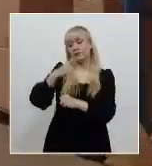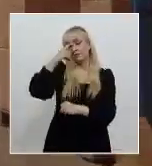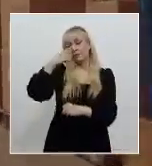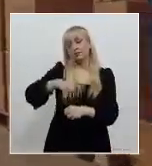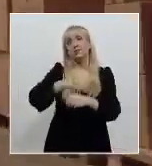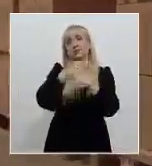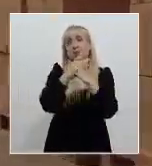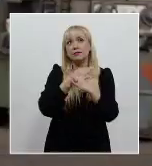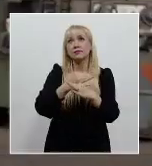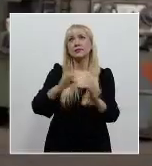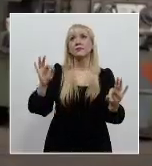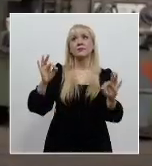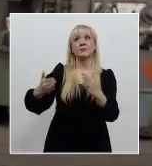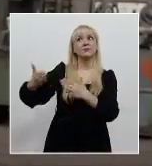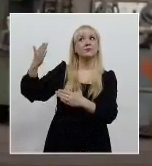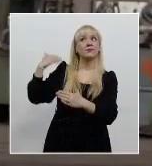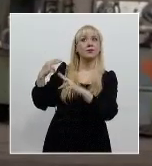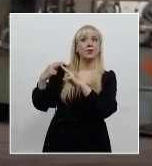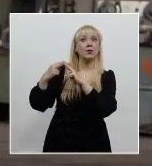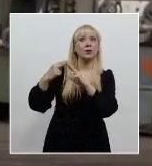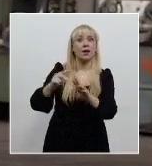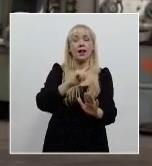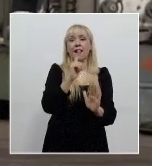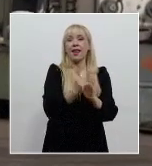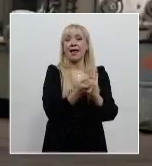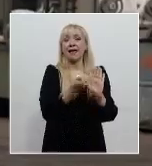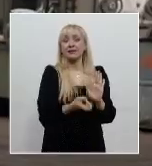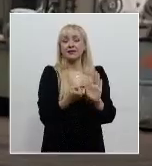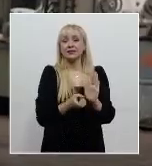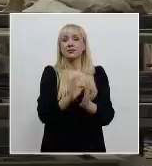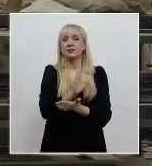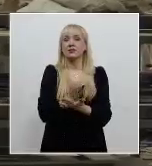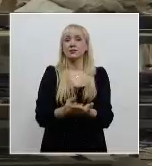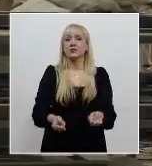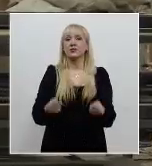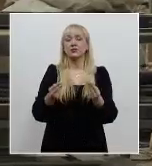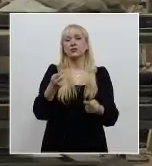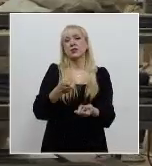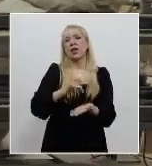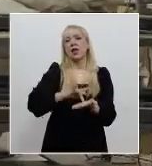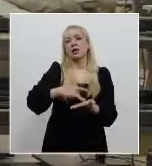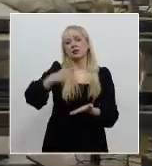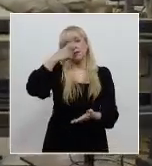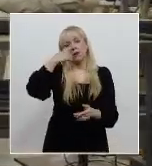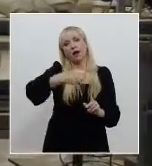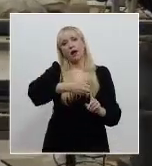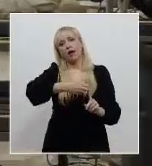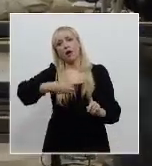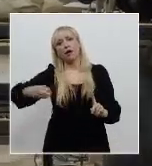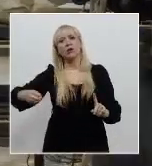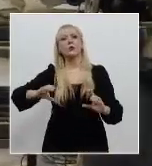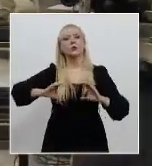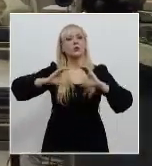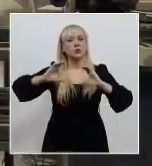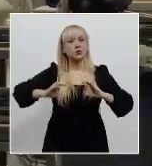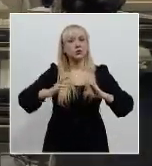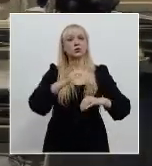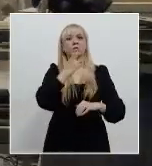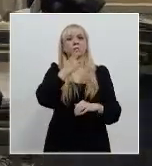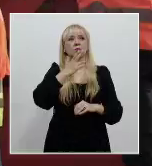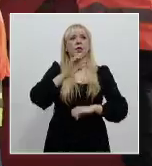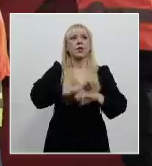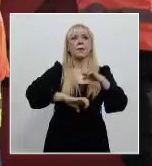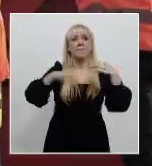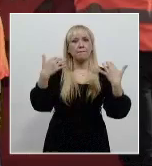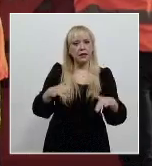Concursos Mercantiles, añadió, puede afirmarse que contribuyó a tener un mecanismo ordenado para preservar las empresas,